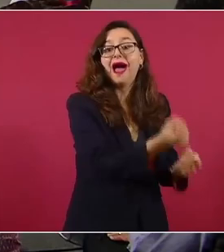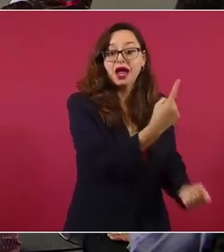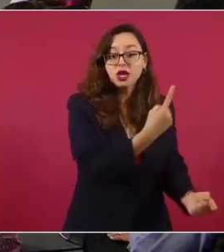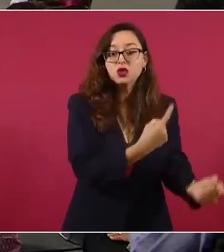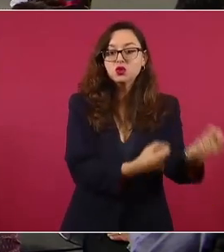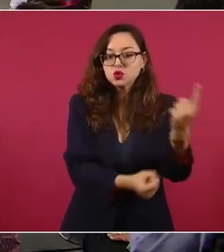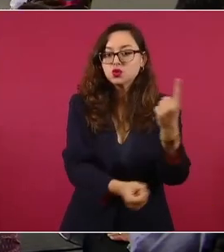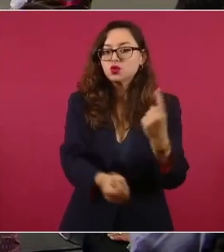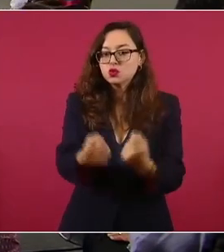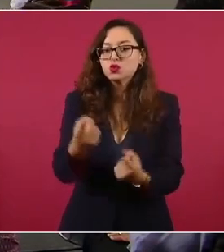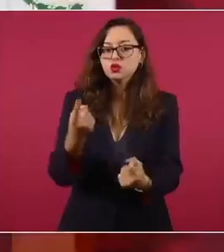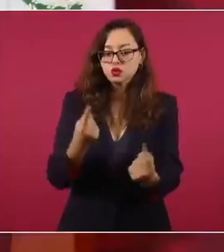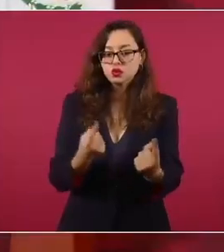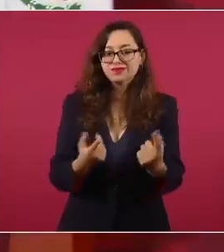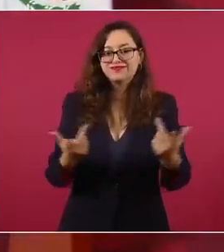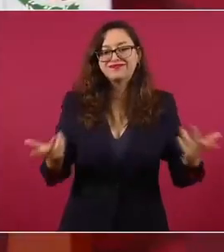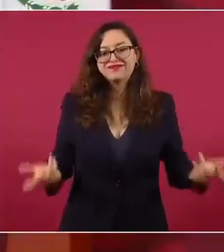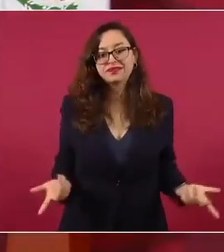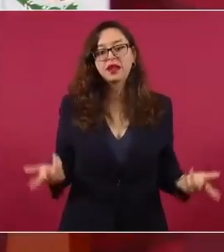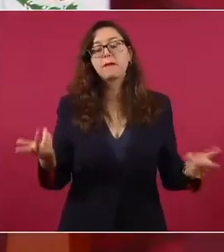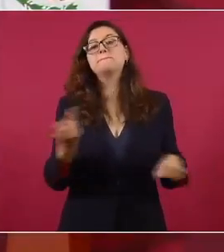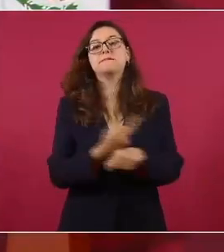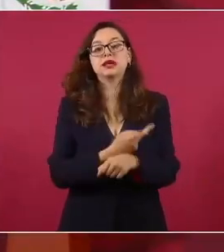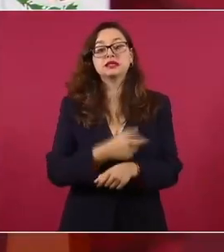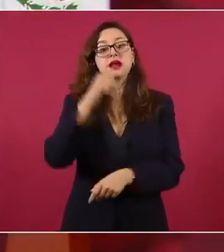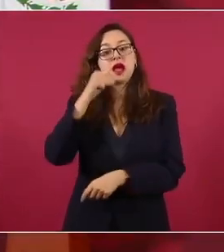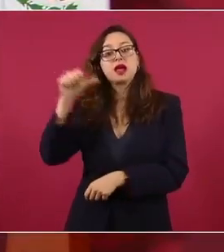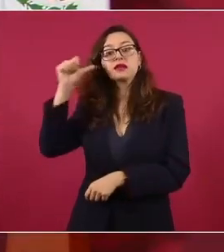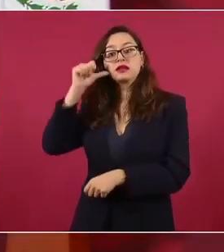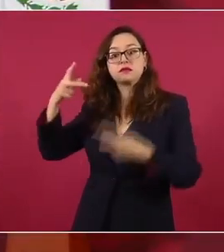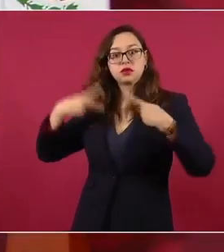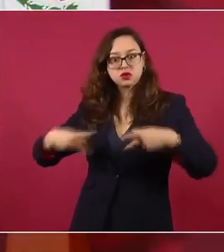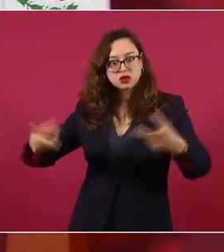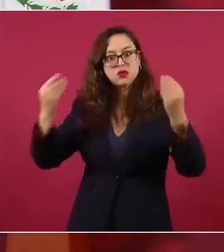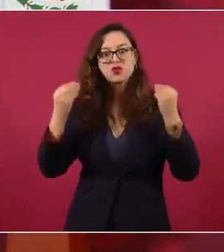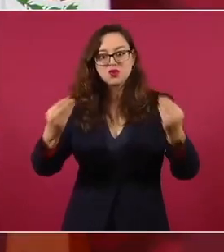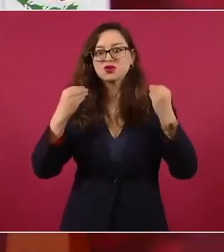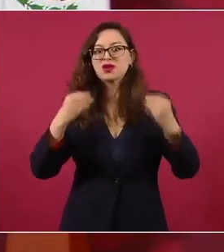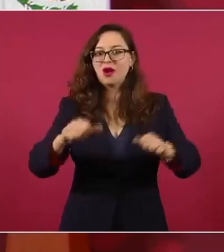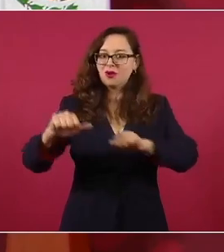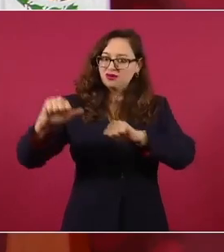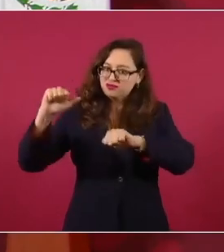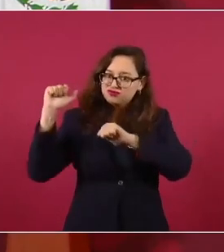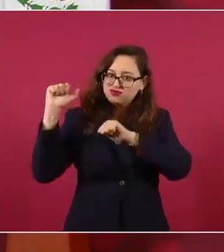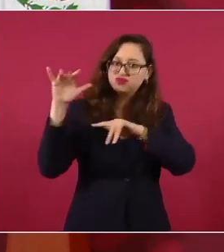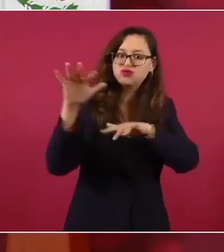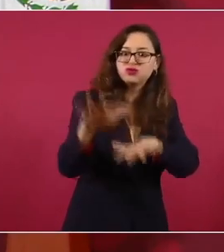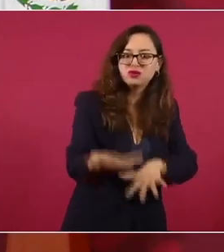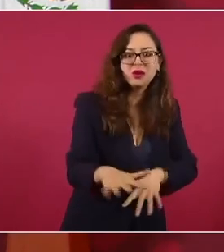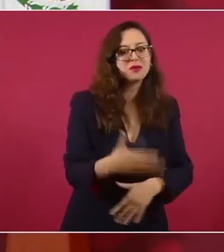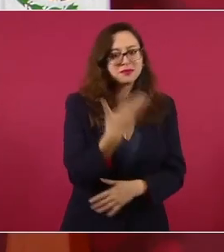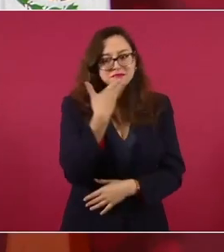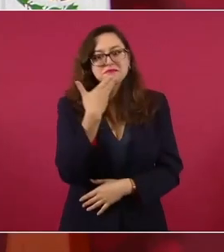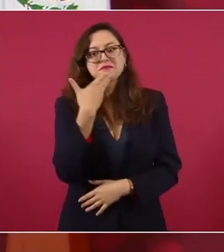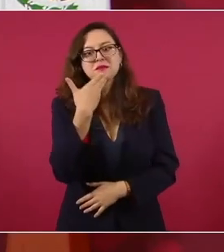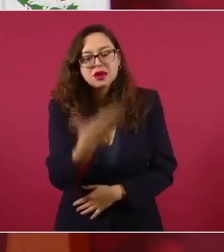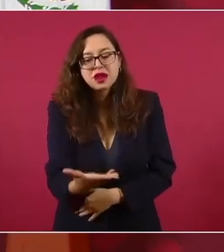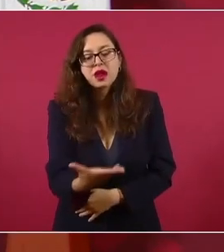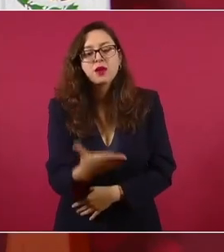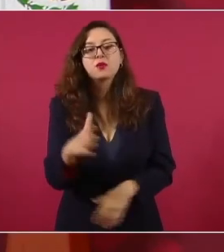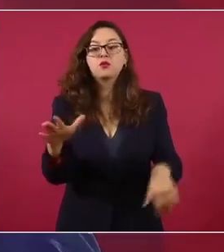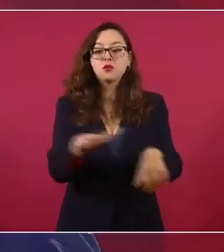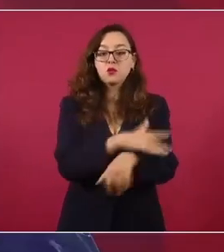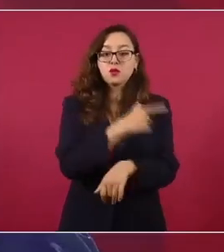el éxito de la movilización de ayer es que la mayoría de la gente